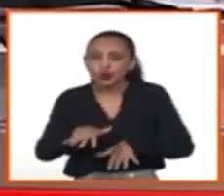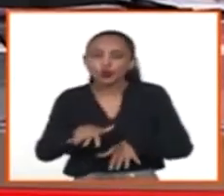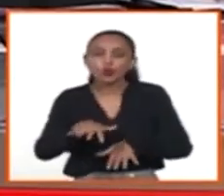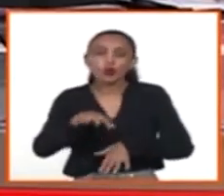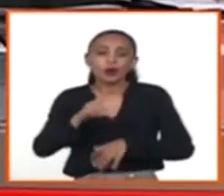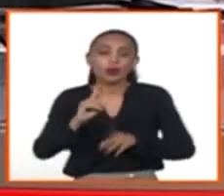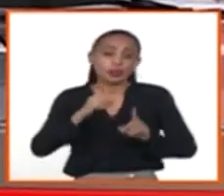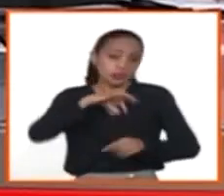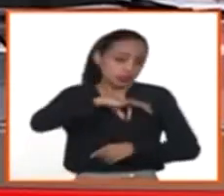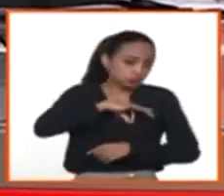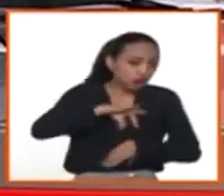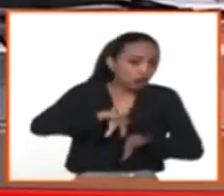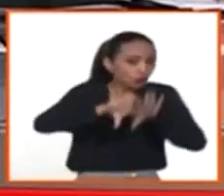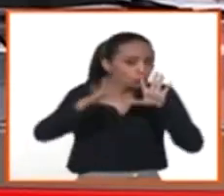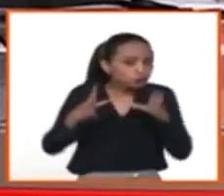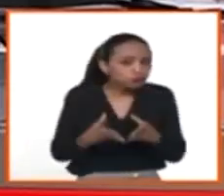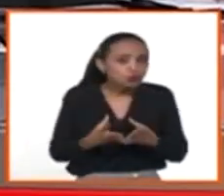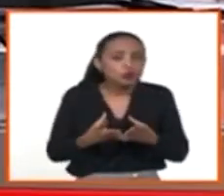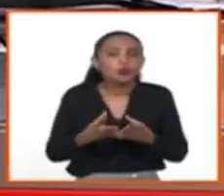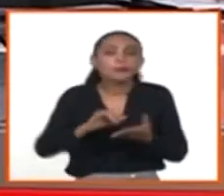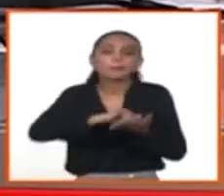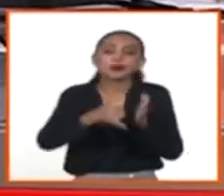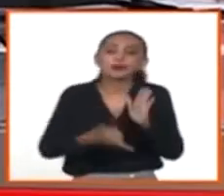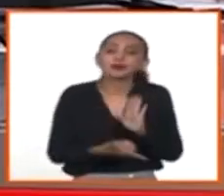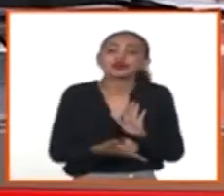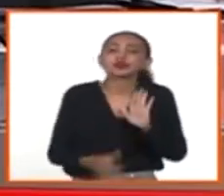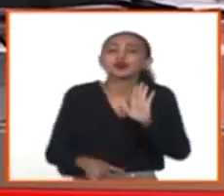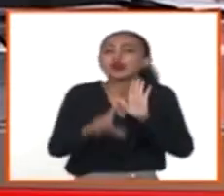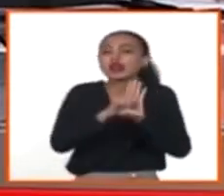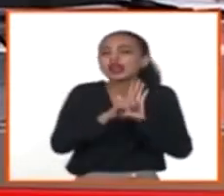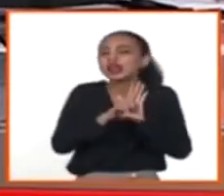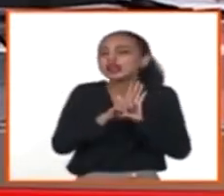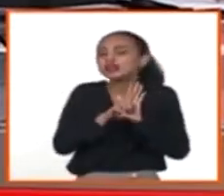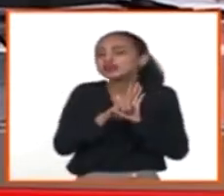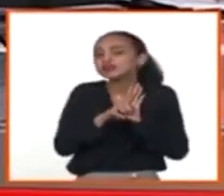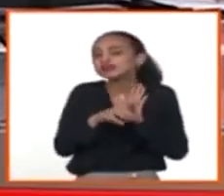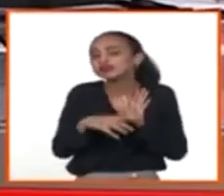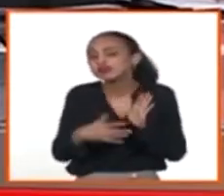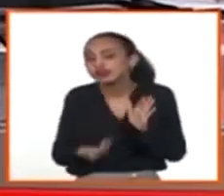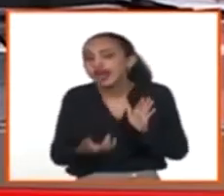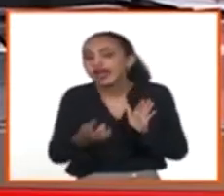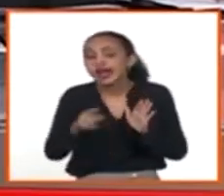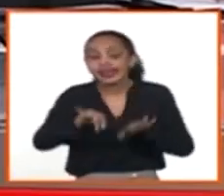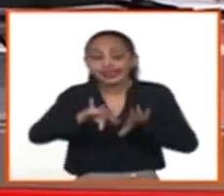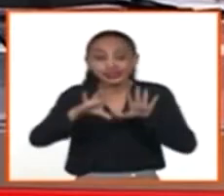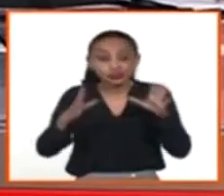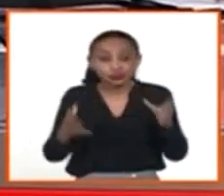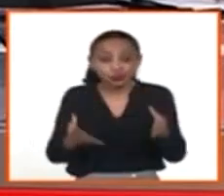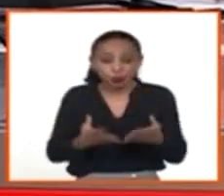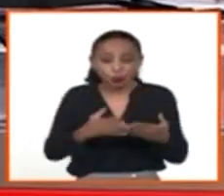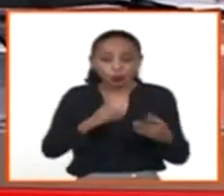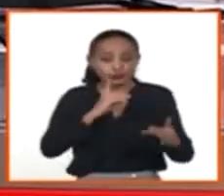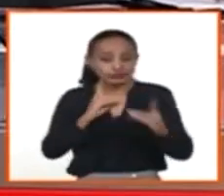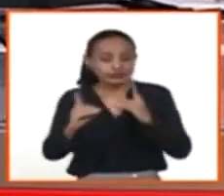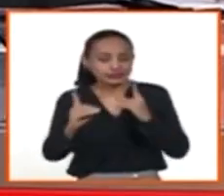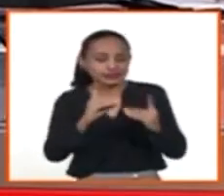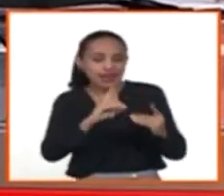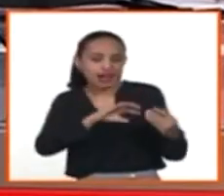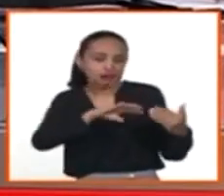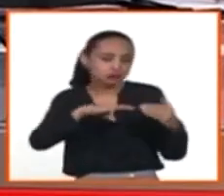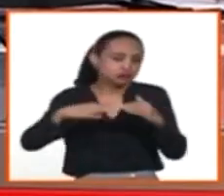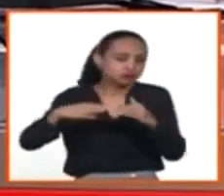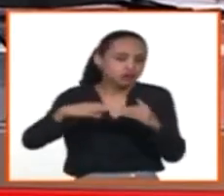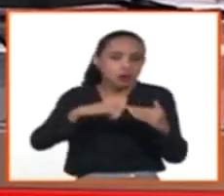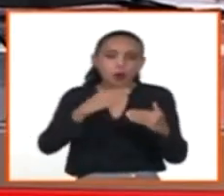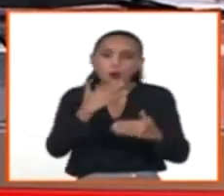actores para el proyecto de ley? ¿Cuánto se ha enriquecido durante este debate? ¿Cómo se prevé el proceso